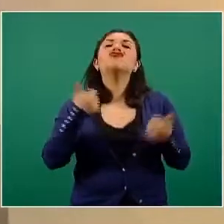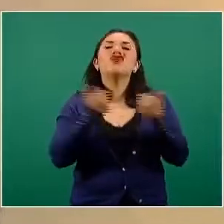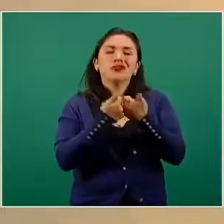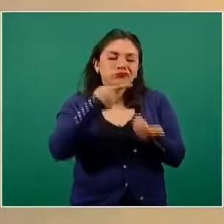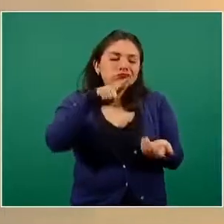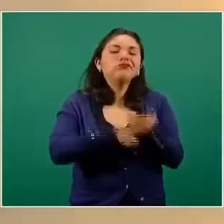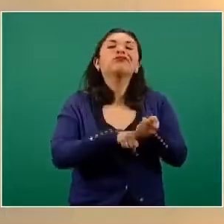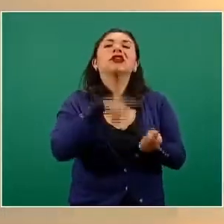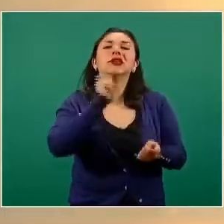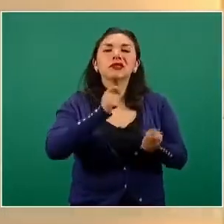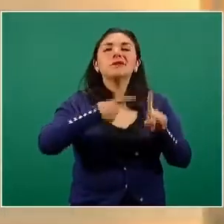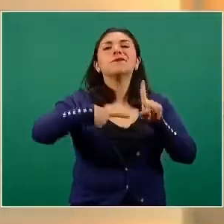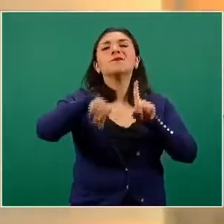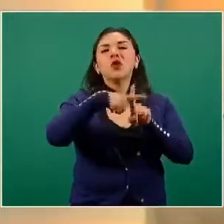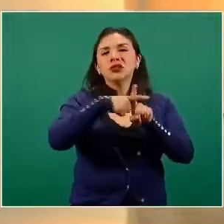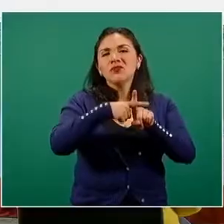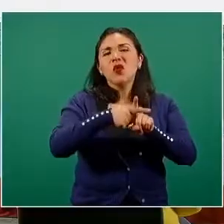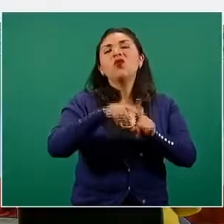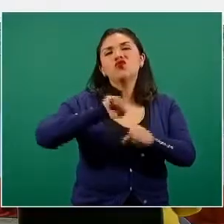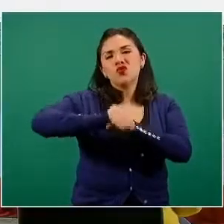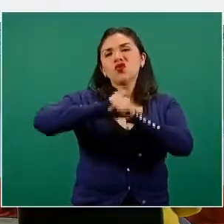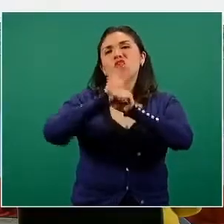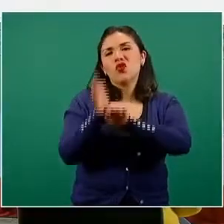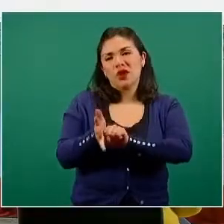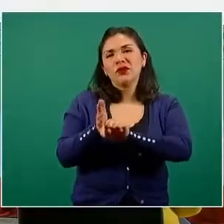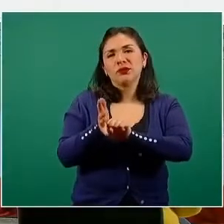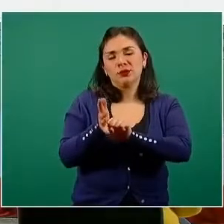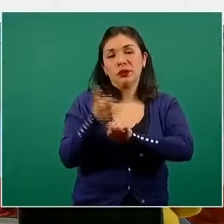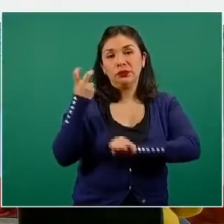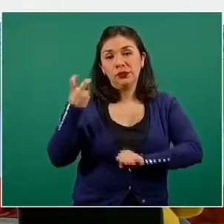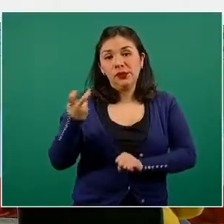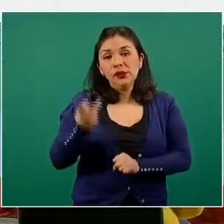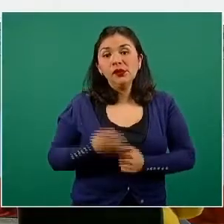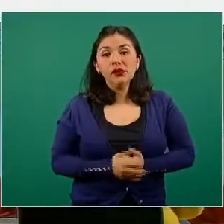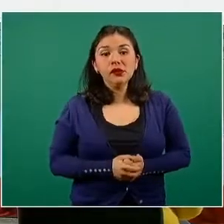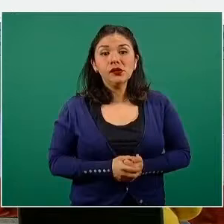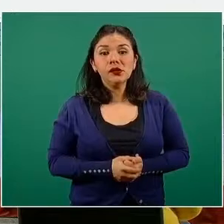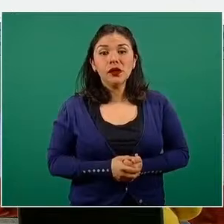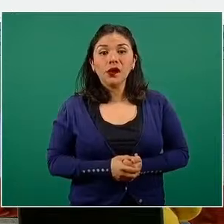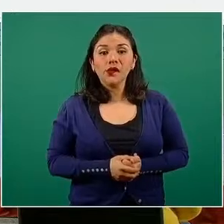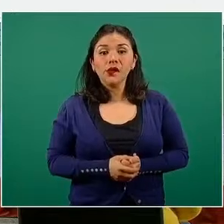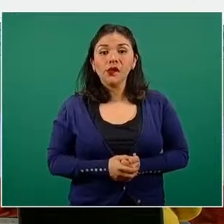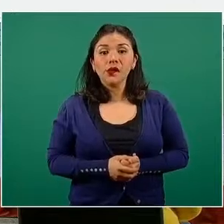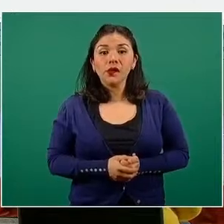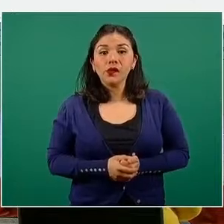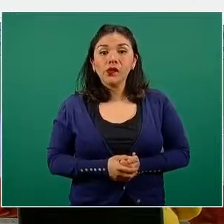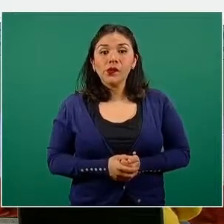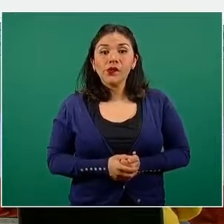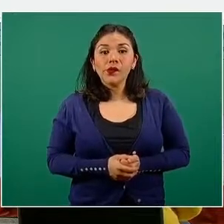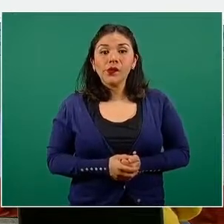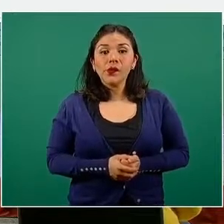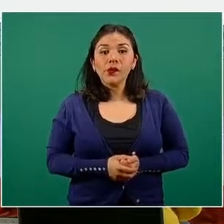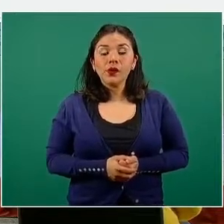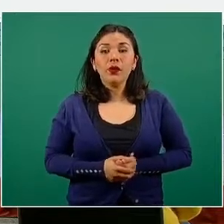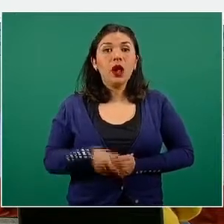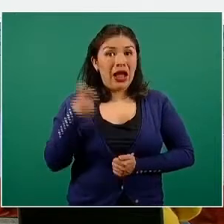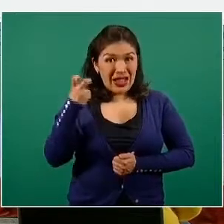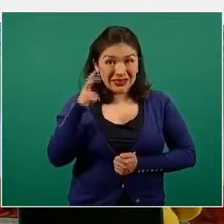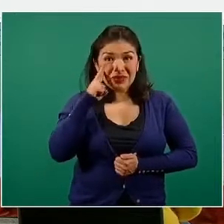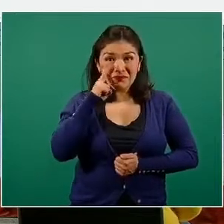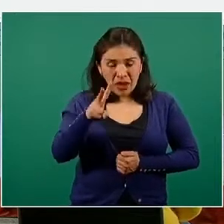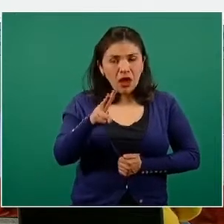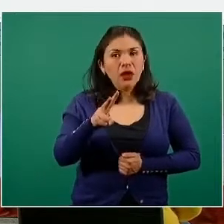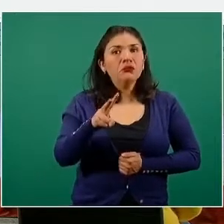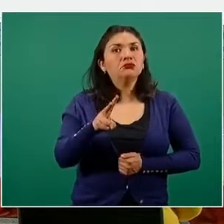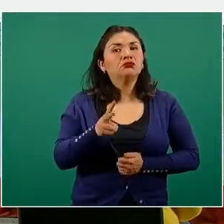confirmadas con infección por el virus SARS-CoV-2. Esto ha ido cambiando a lo